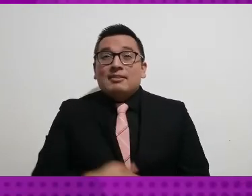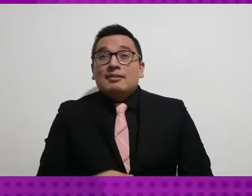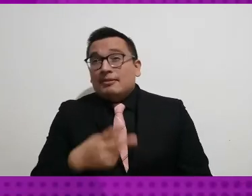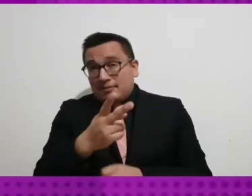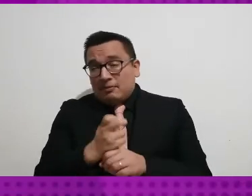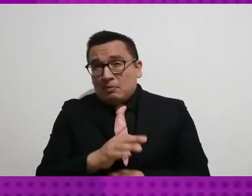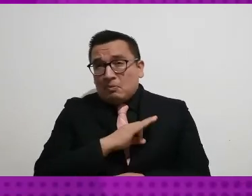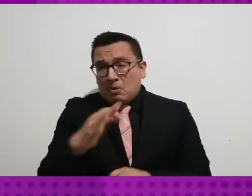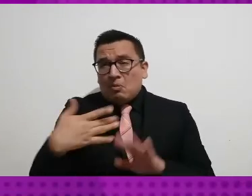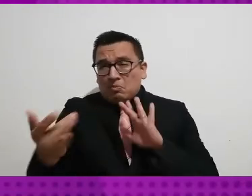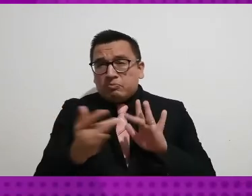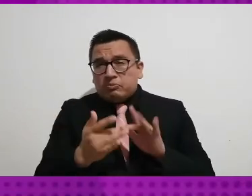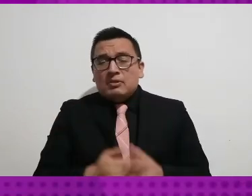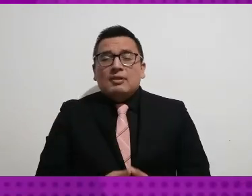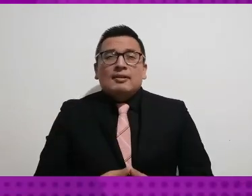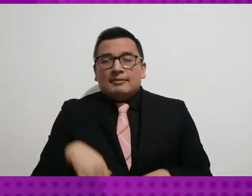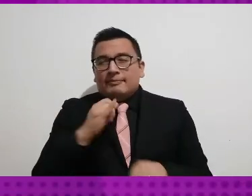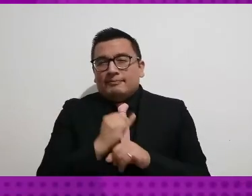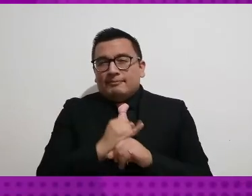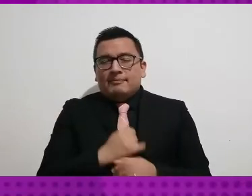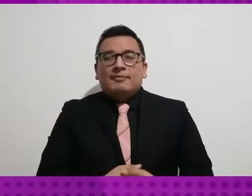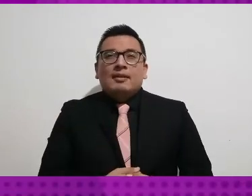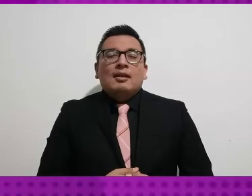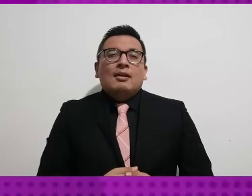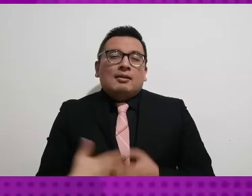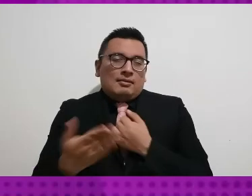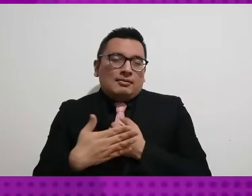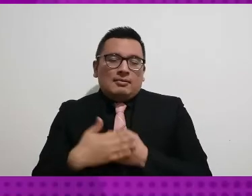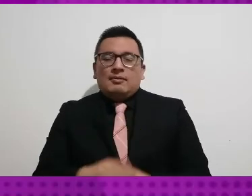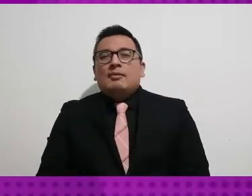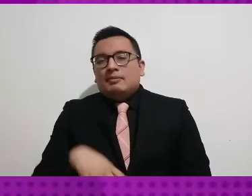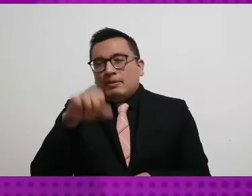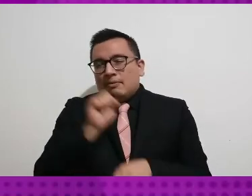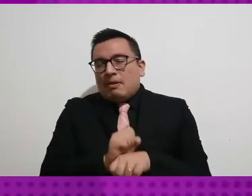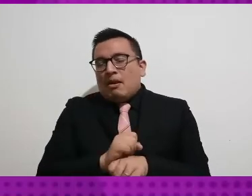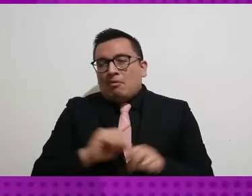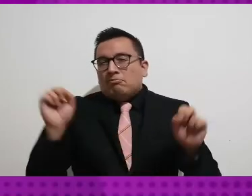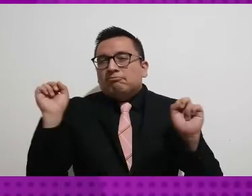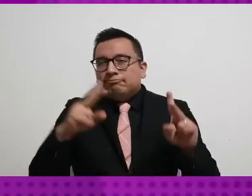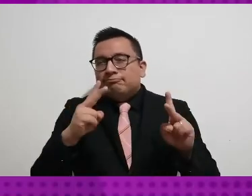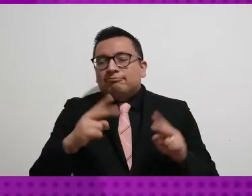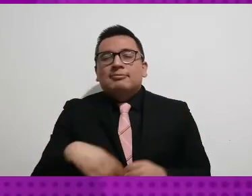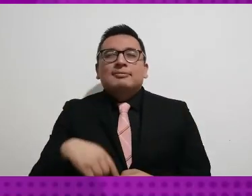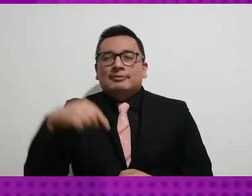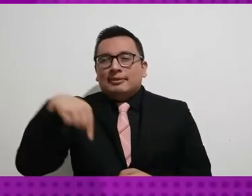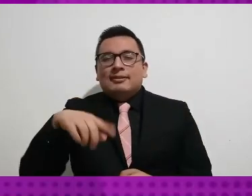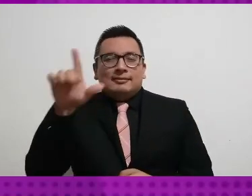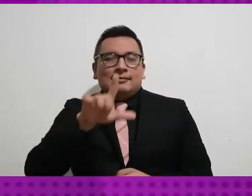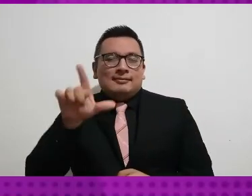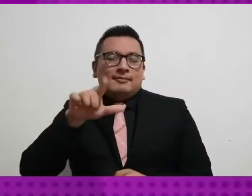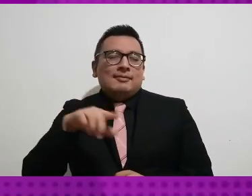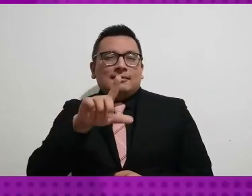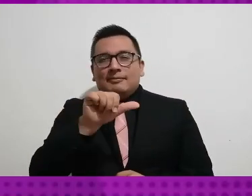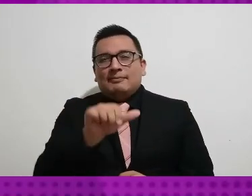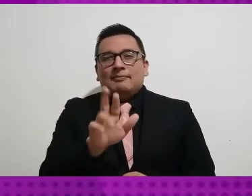usted. Le invitamos también a que podamos tener contacto a través de nuestras redes sociales y nos esperamos, nos vemos y nos escuchamos el próximo lunes